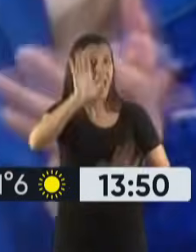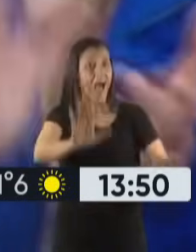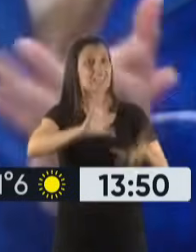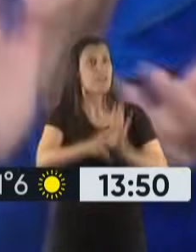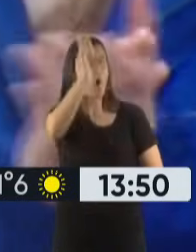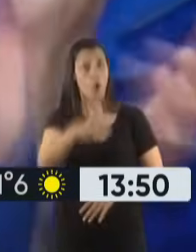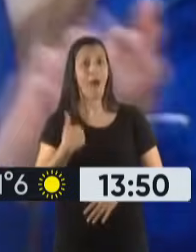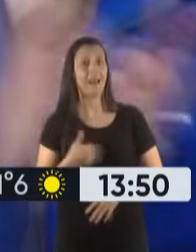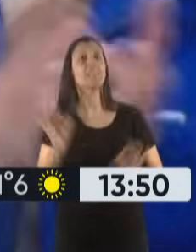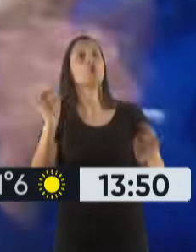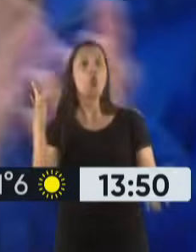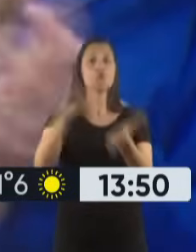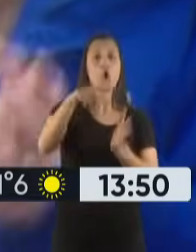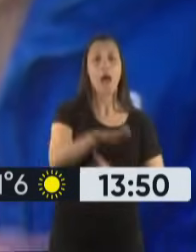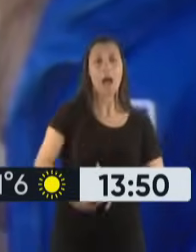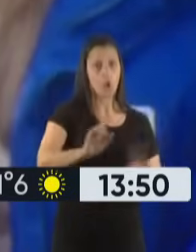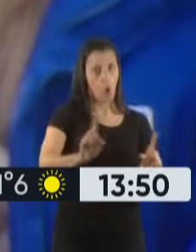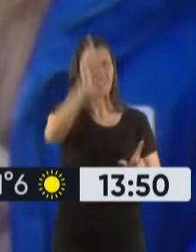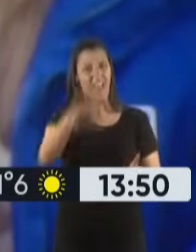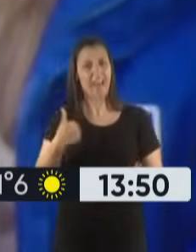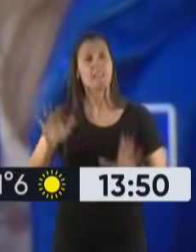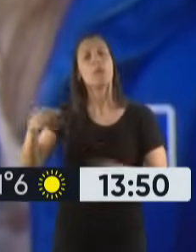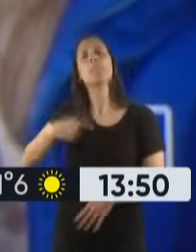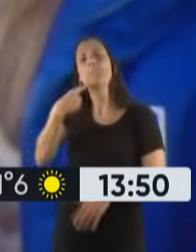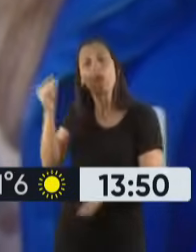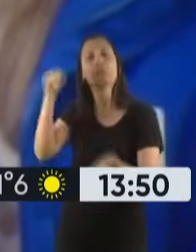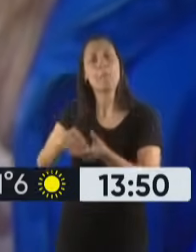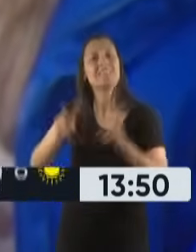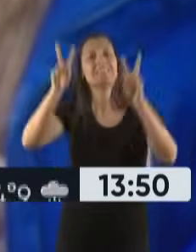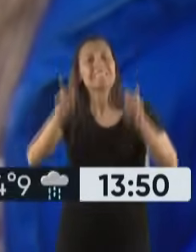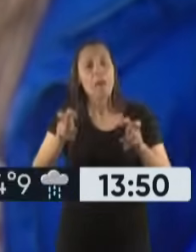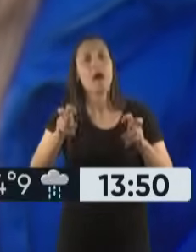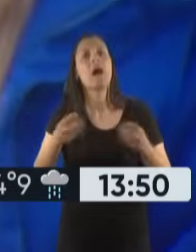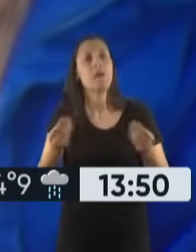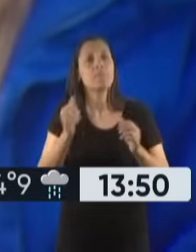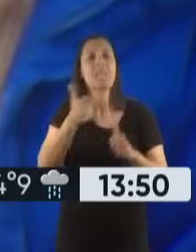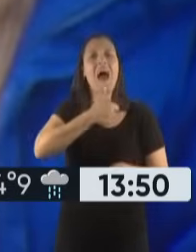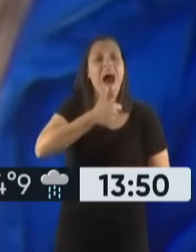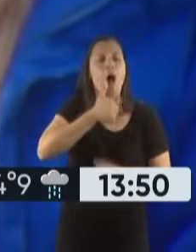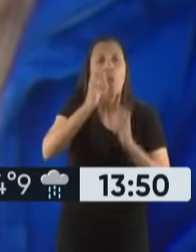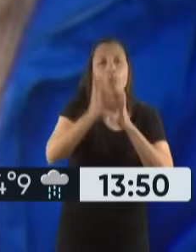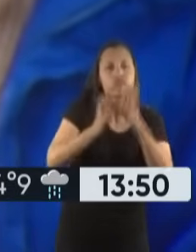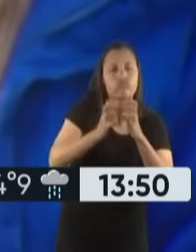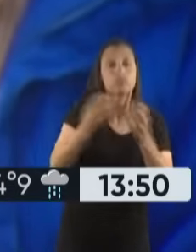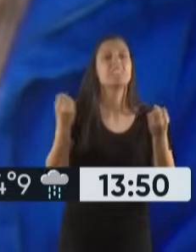¿eh? No es solo acá. Y le dije, escúchame, ¿cómo estamos con el saneamiento? Con las aguas servidas.